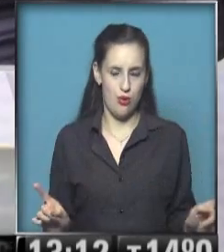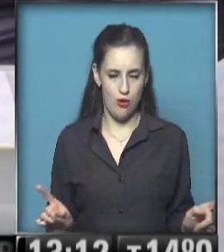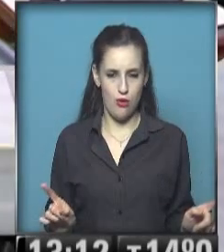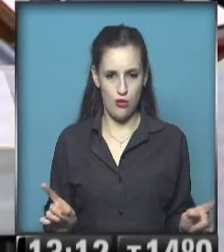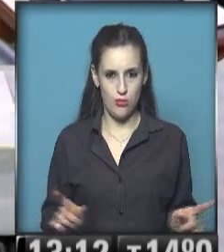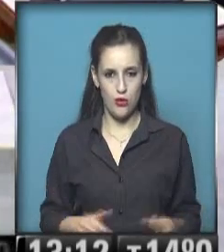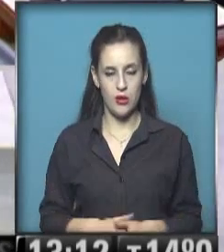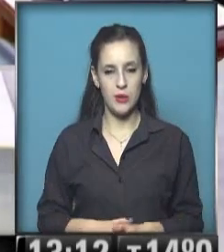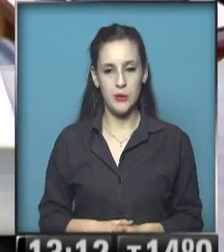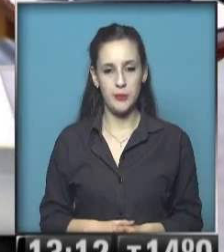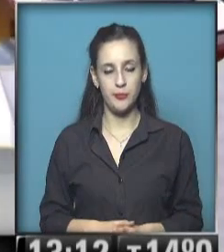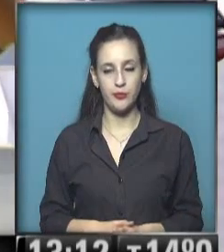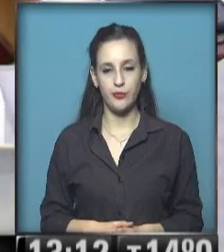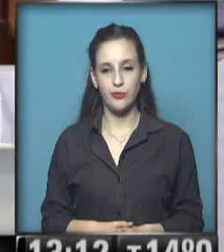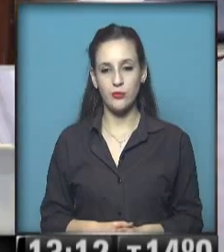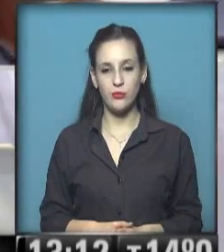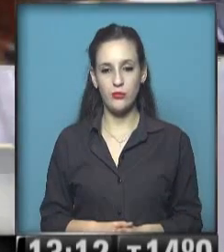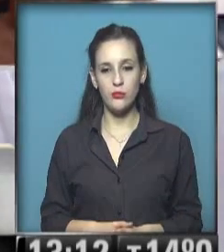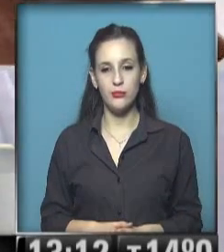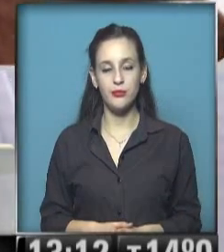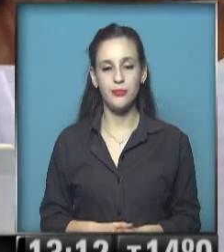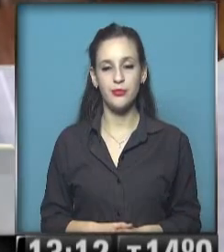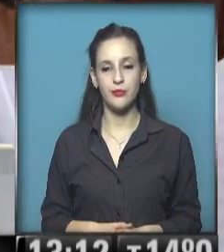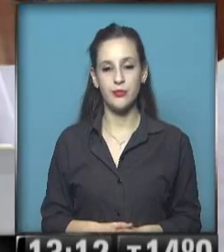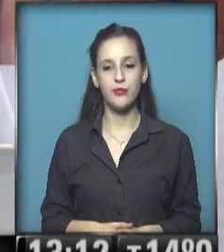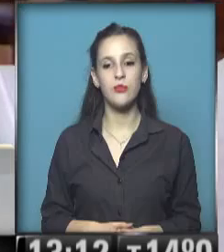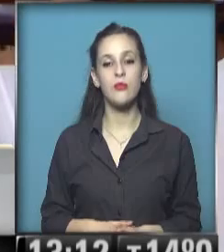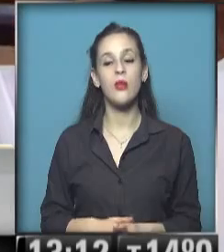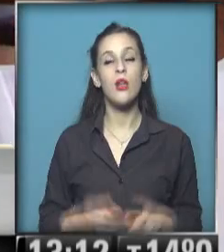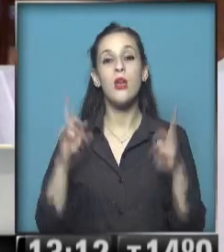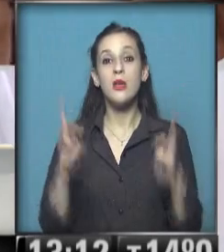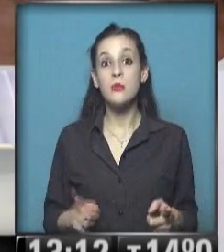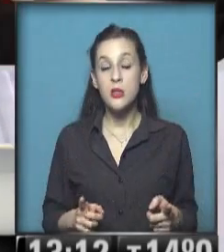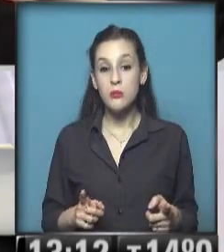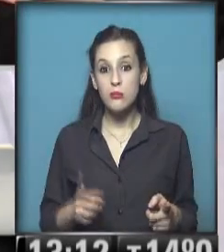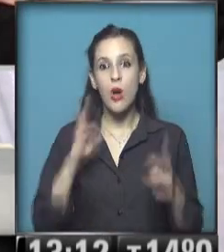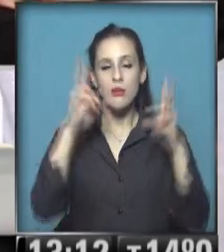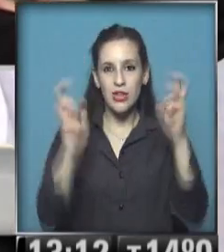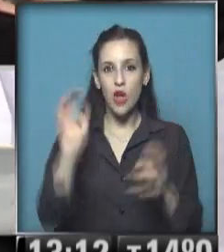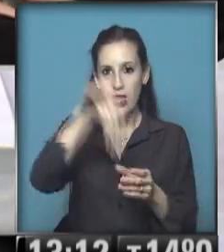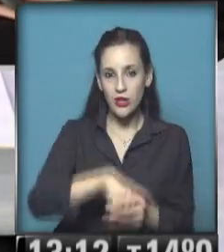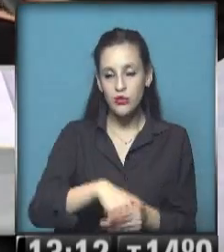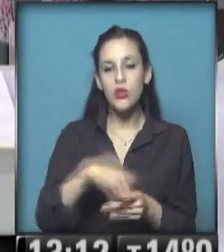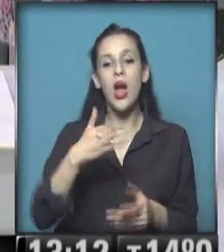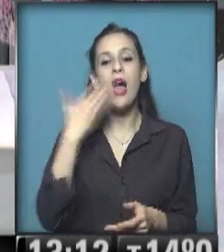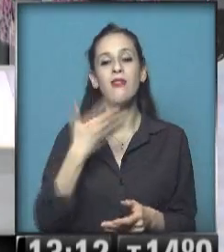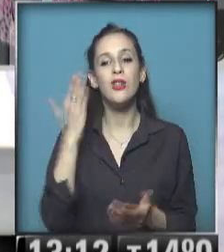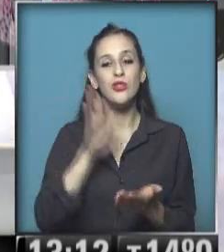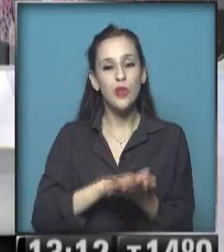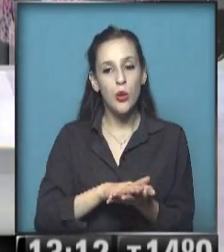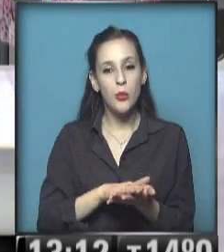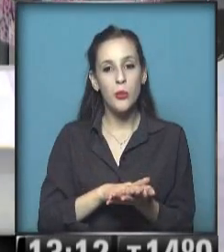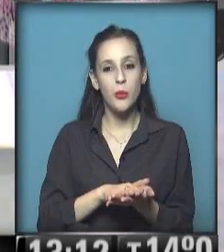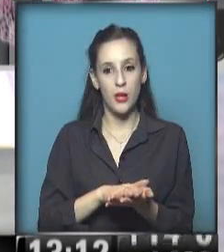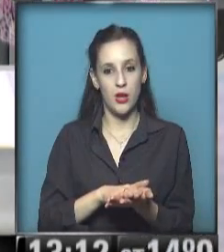que ellos se pudieran conocer. Ahora, doctor, sí, lo que aparece, sí, en la causa es el seudónimo Morsa, ¿no? Que sí, durante Morsa, el juicio